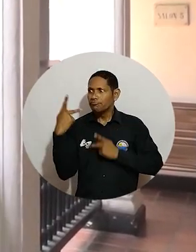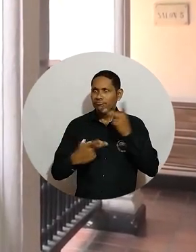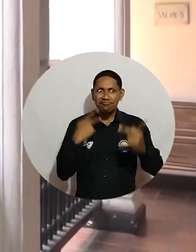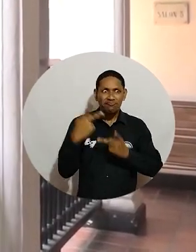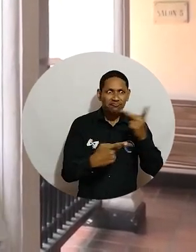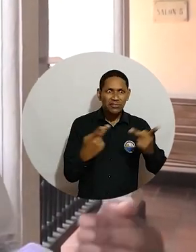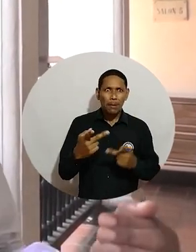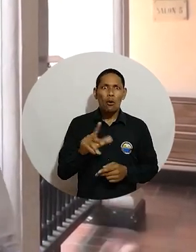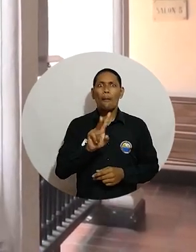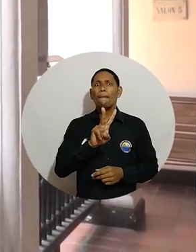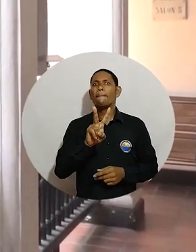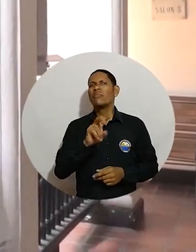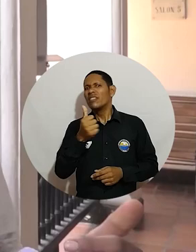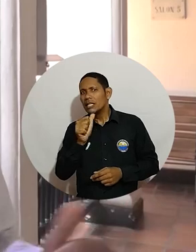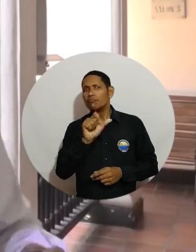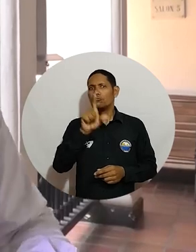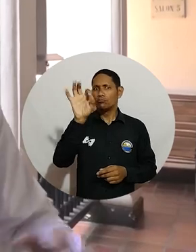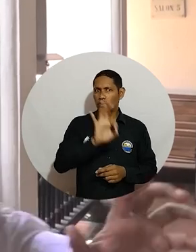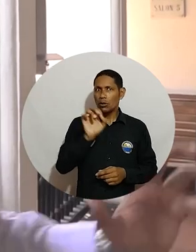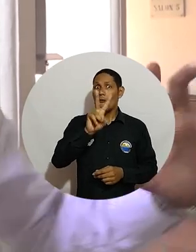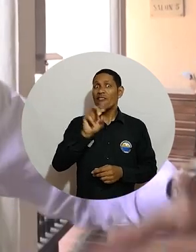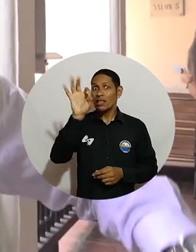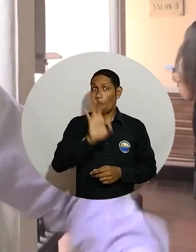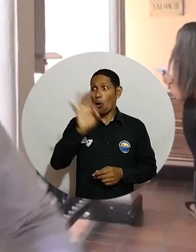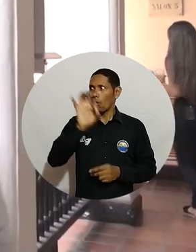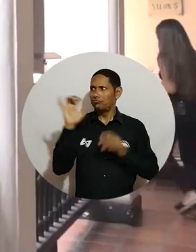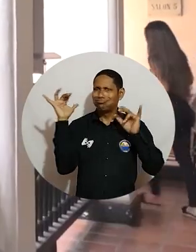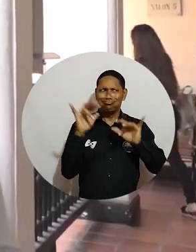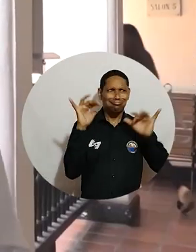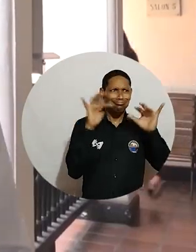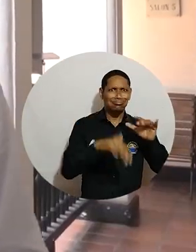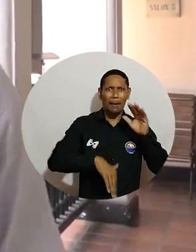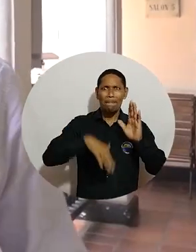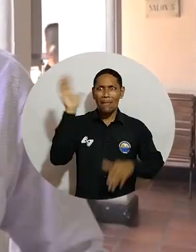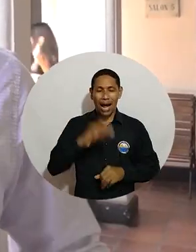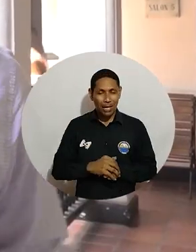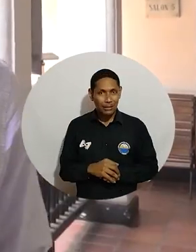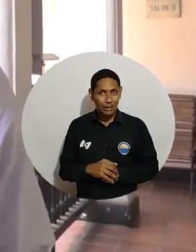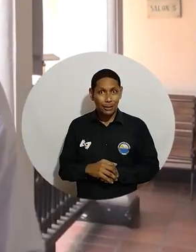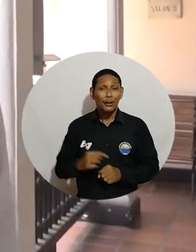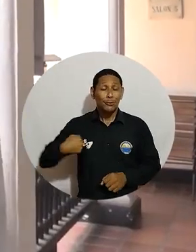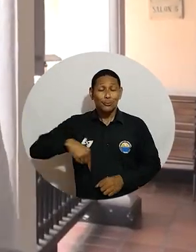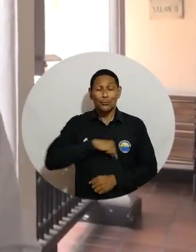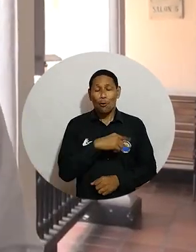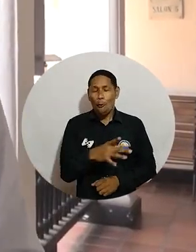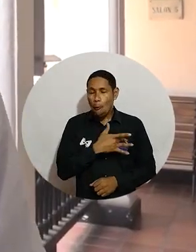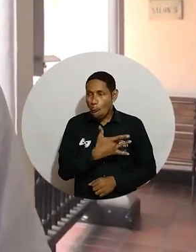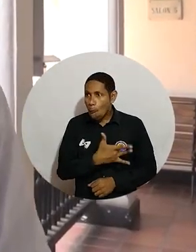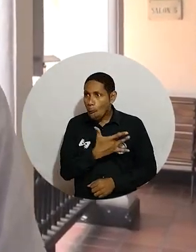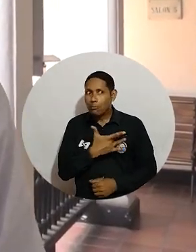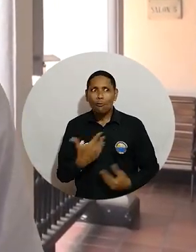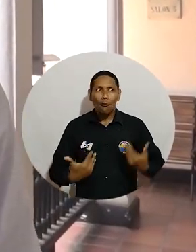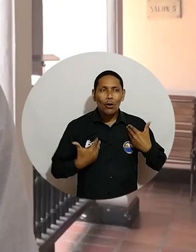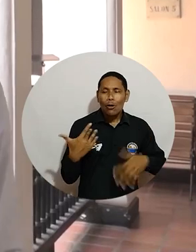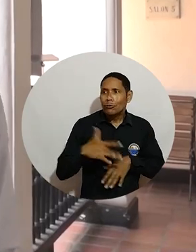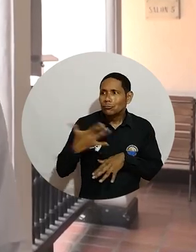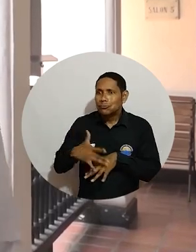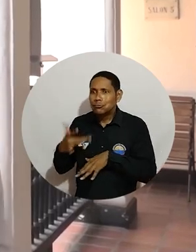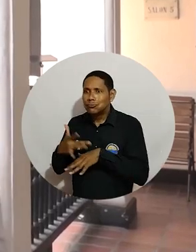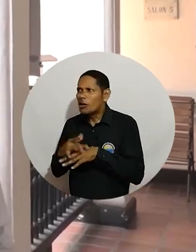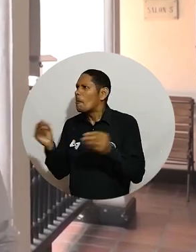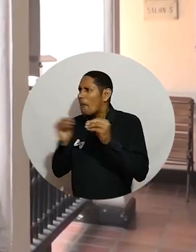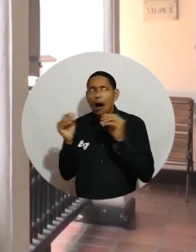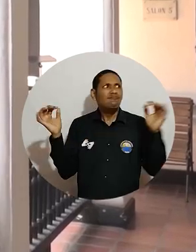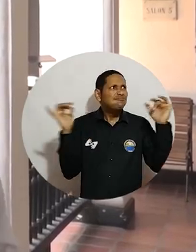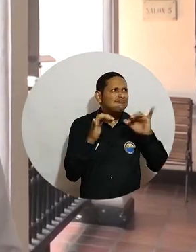regionales siempre tienen un rango de alrededor del 10-20% de cubrimiento de esa población. Entonces, pues, estamos muy